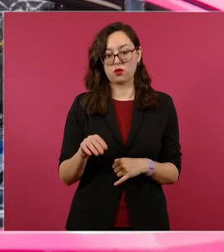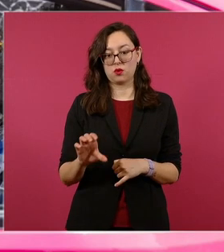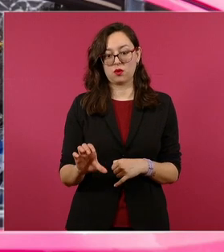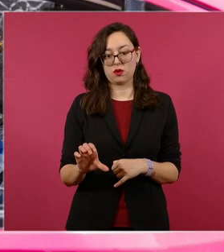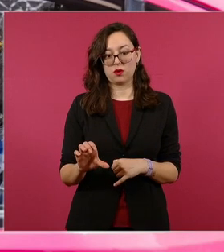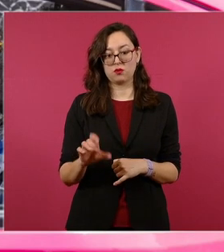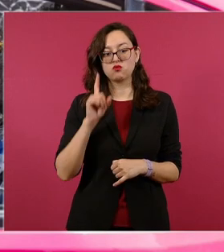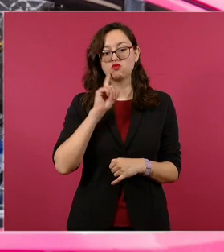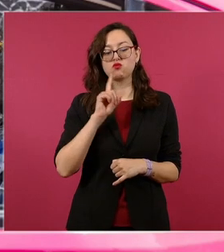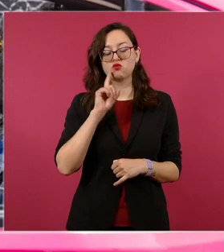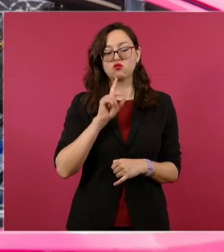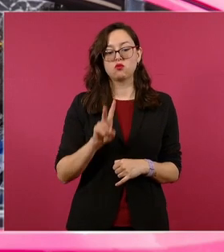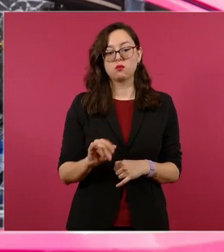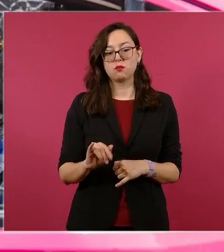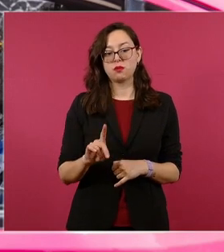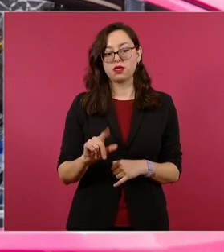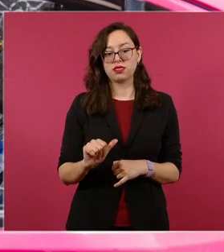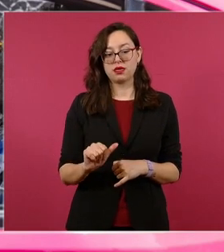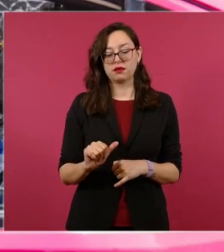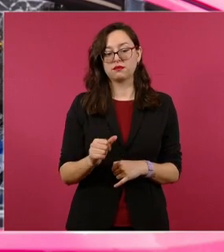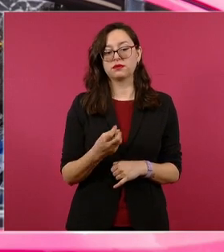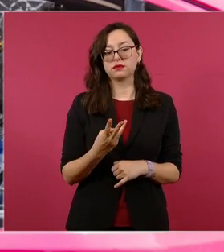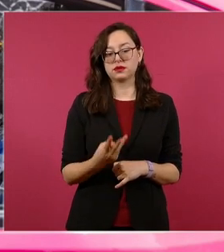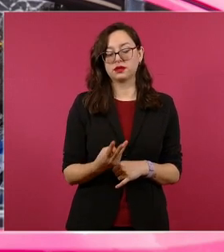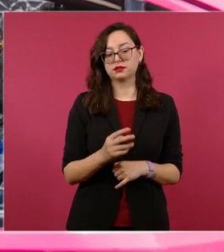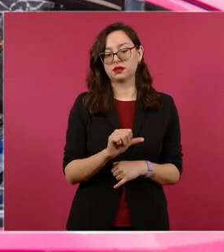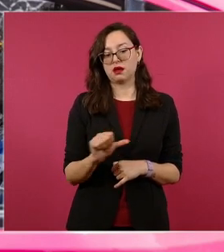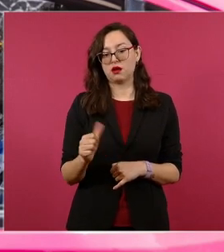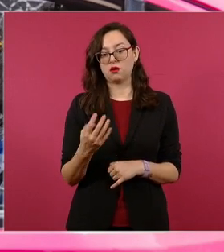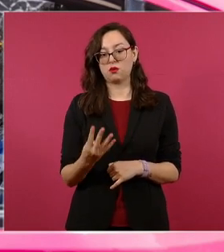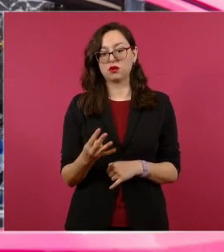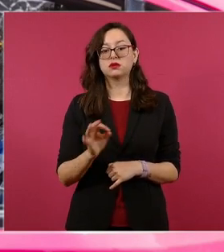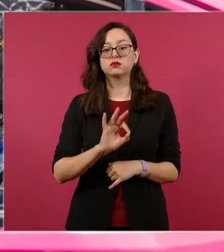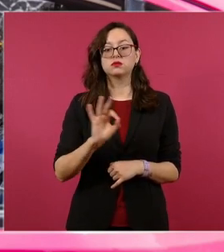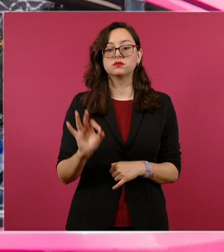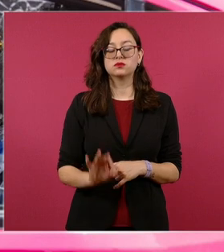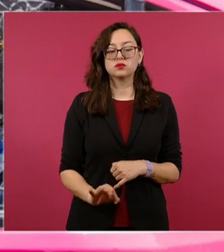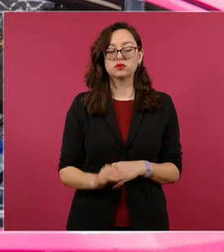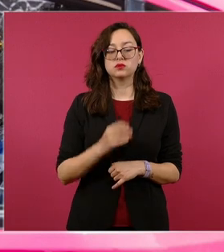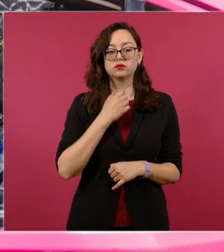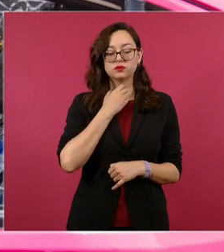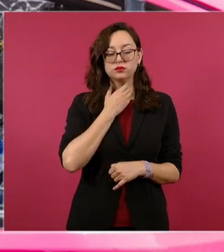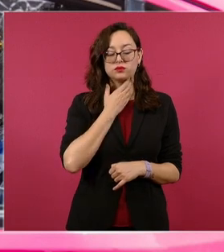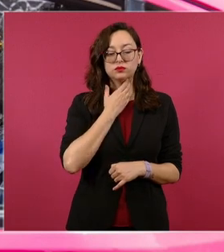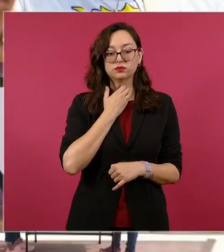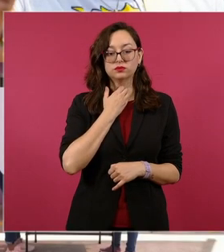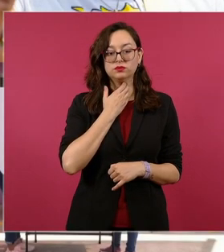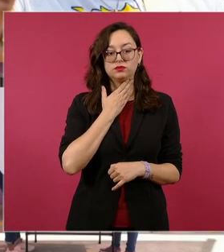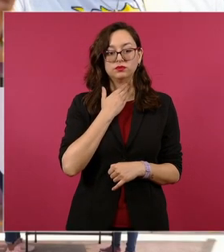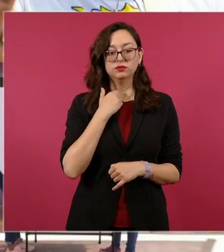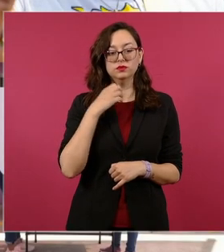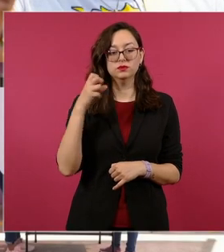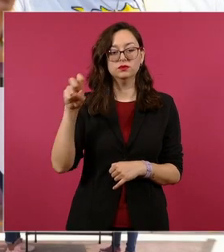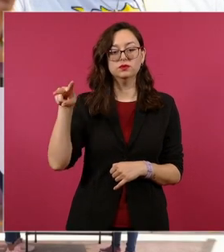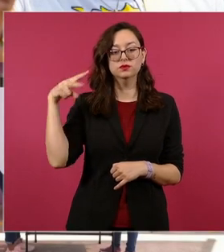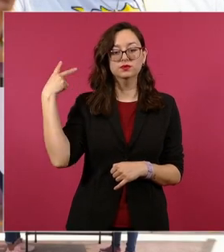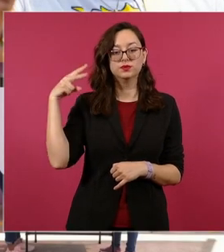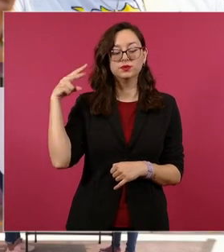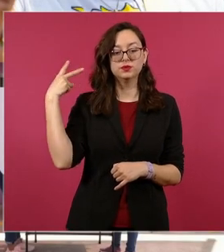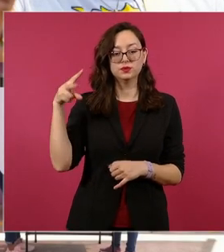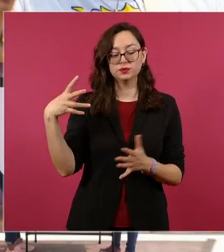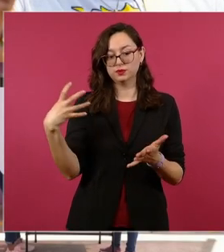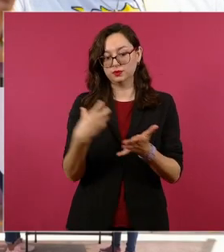rango de 3 a 4%. En el estado de Veracruz, el triunfo